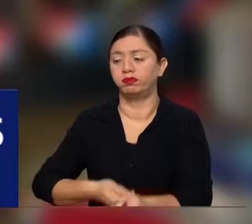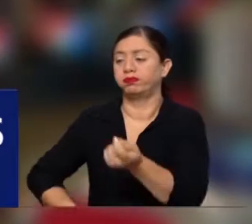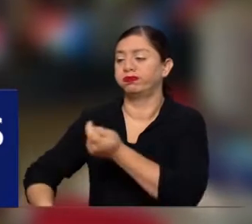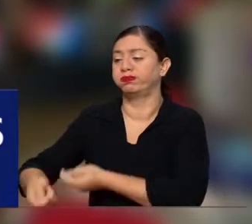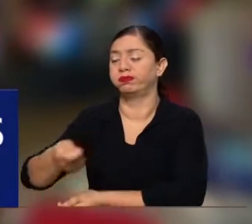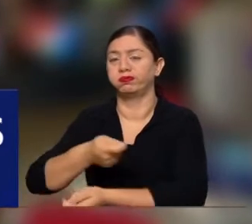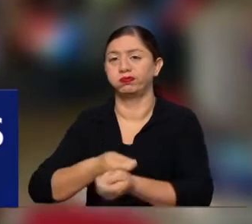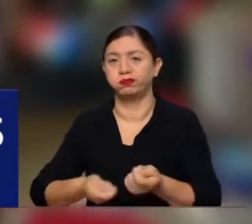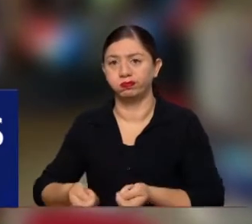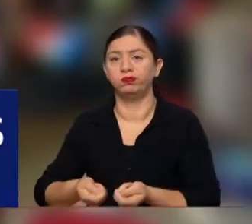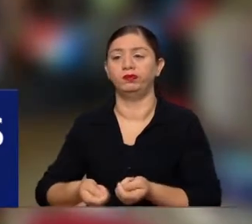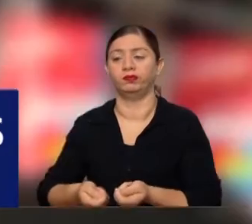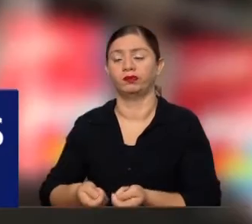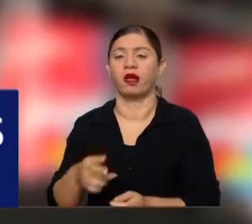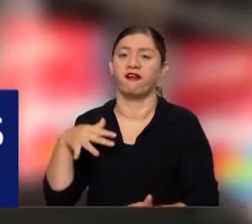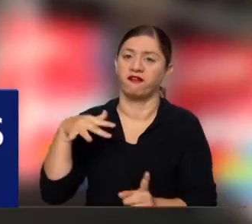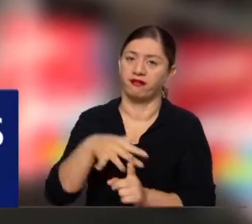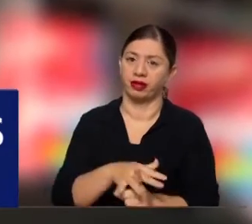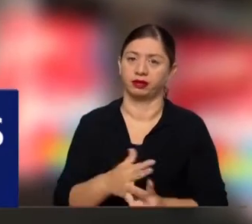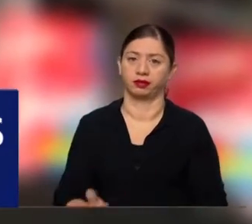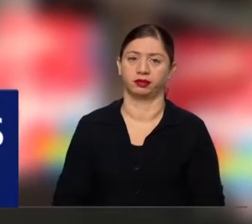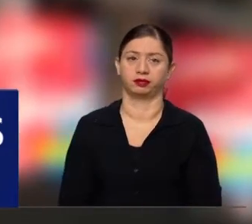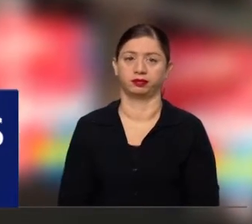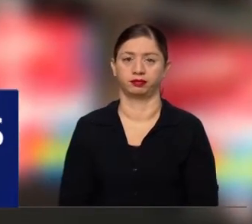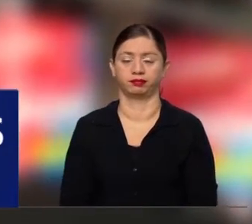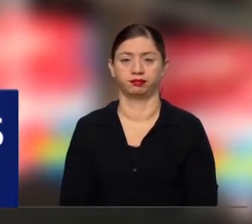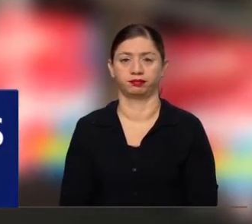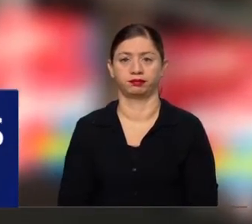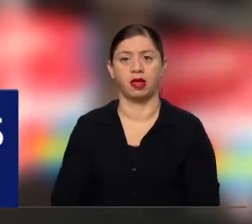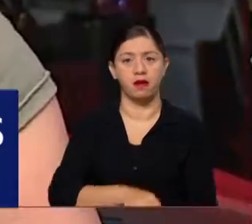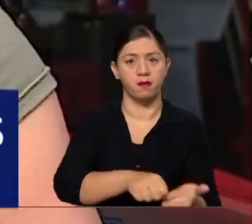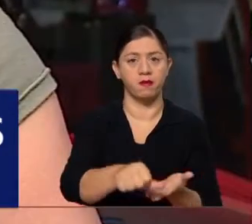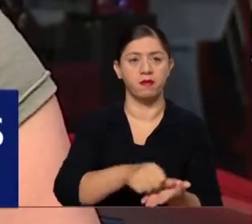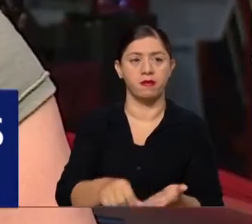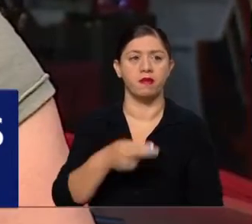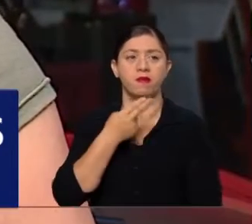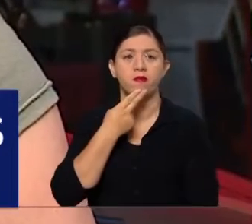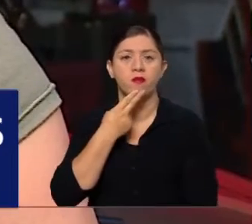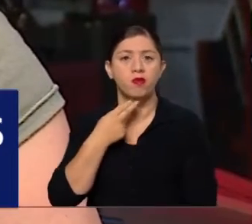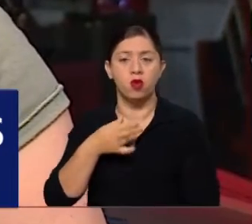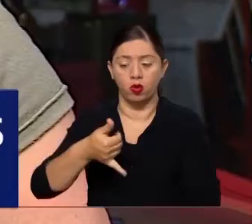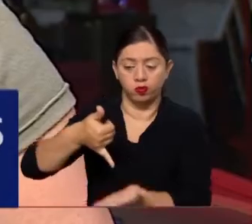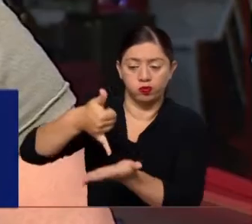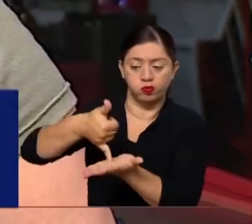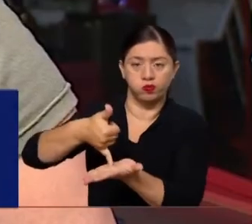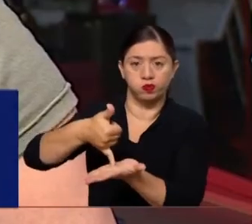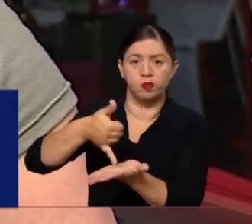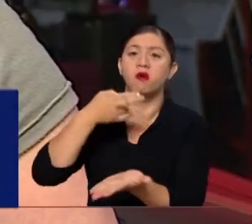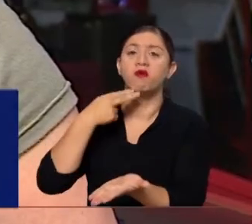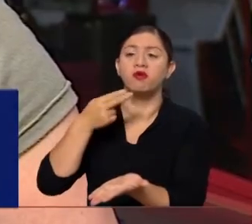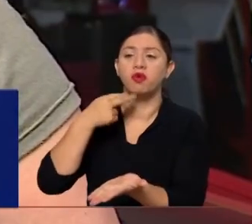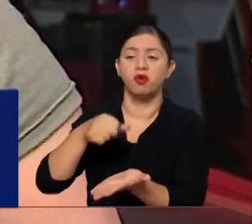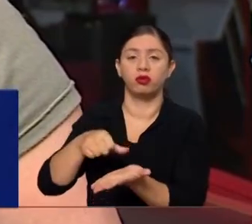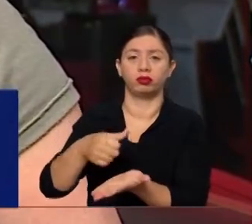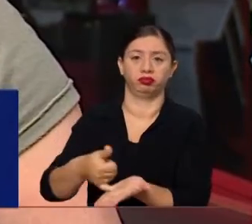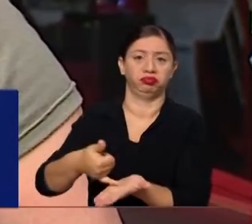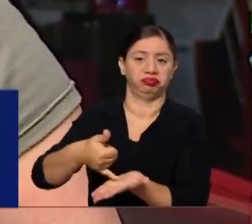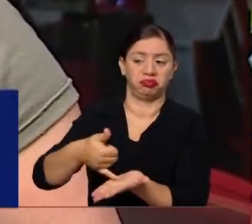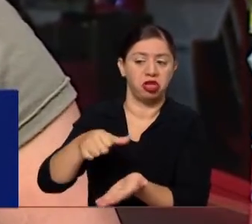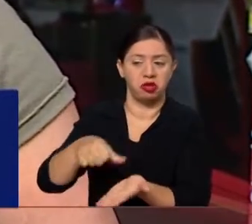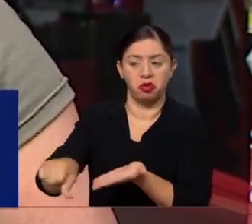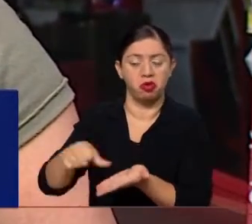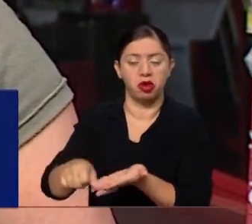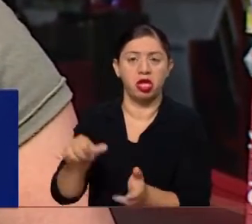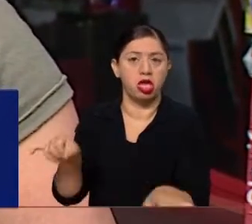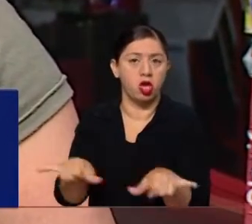digamos, directamente a la población. La verdad, las ventas con azúcar, las bebidas con azúcar están igual, o sea, no han bajado. Igual uno les